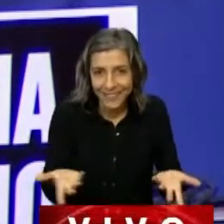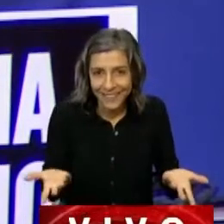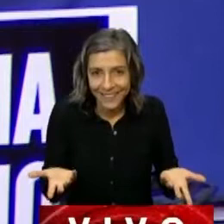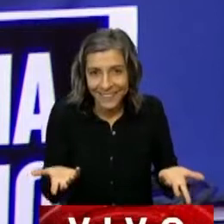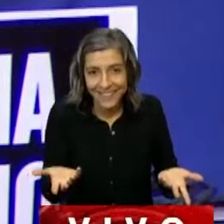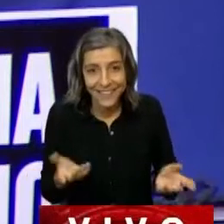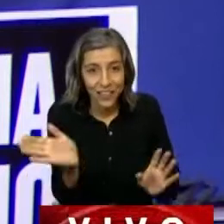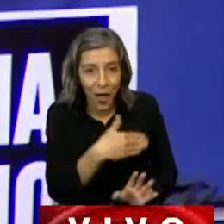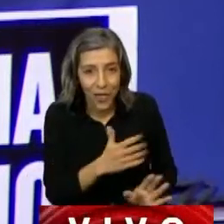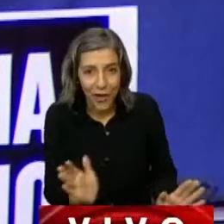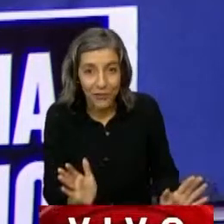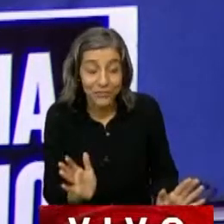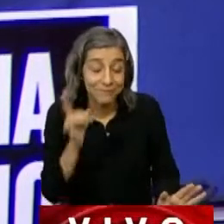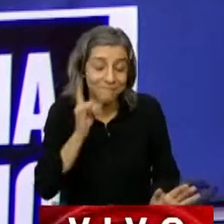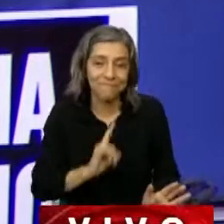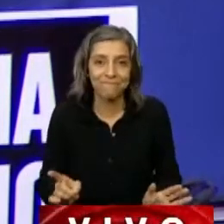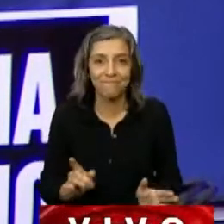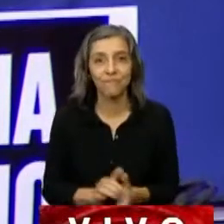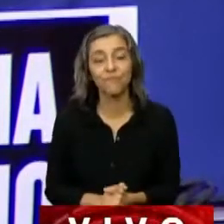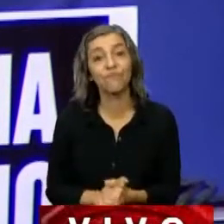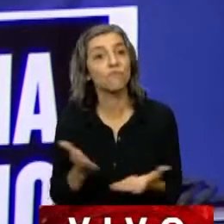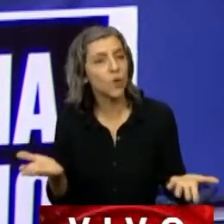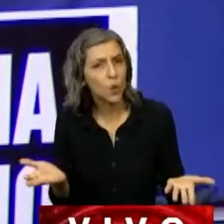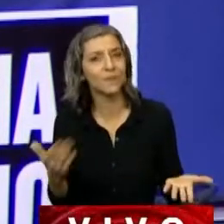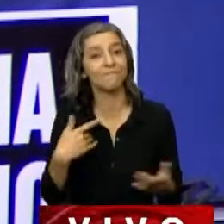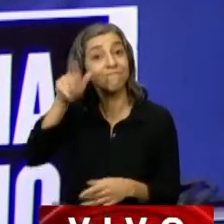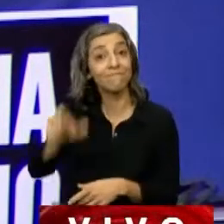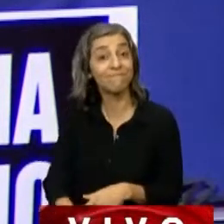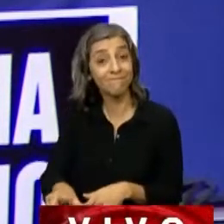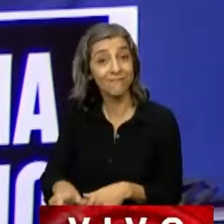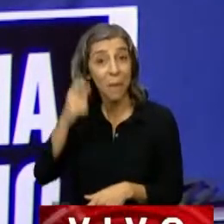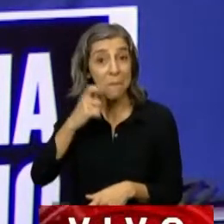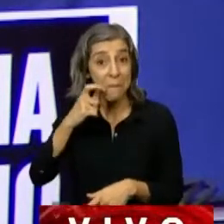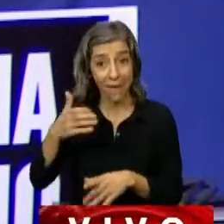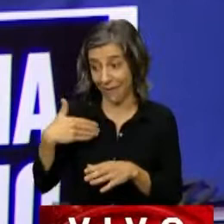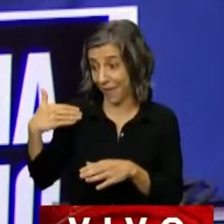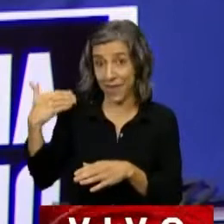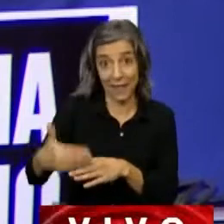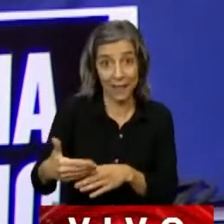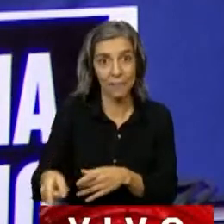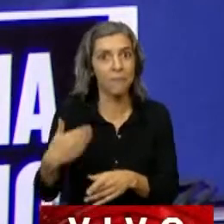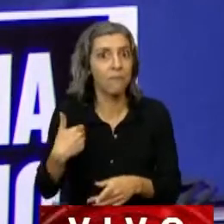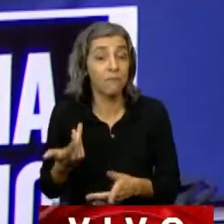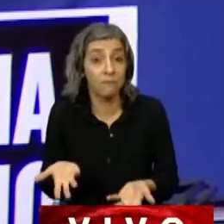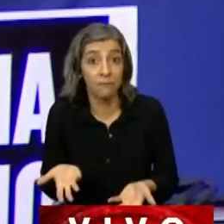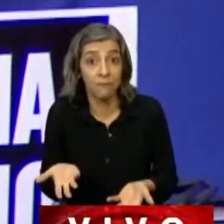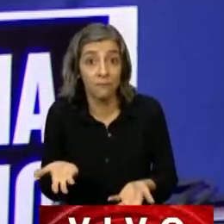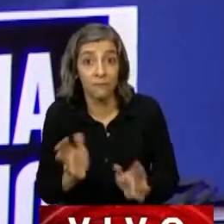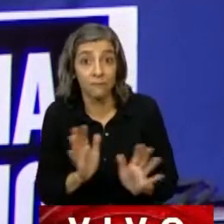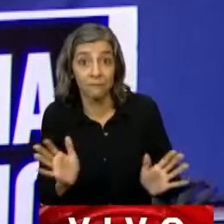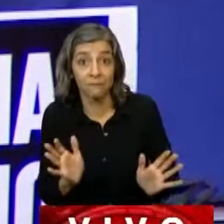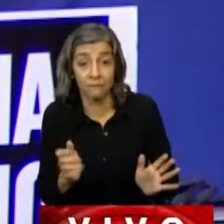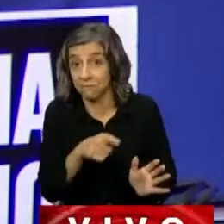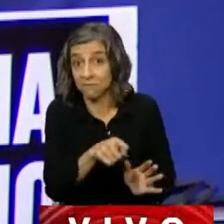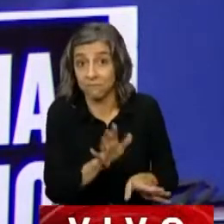Increíble. Bueno, pero justamente de Menem en adelante, ¿qué ha ocurrido? Ha aumentado enormemente